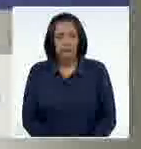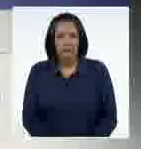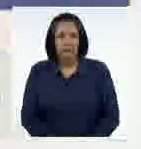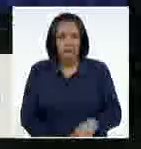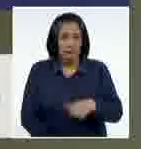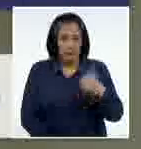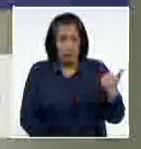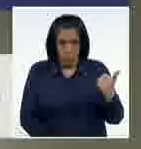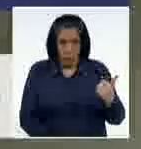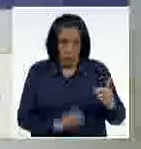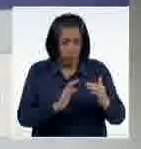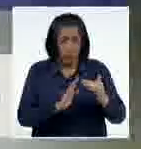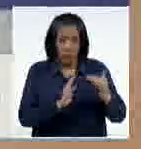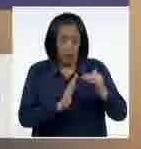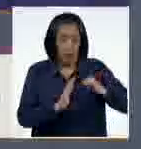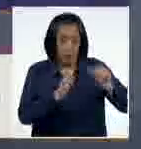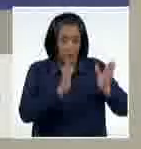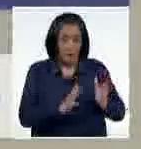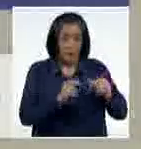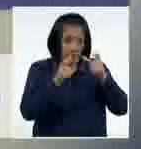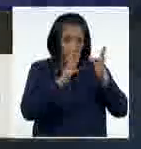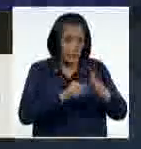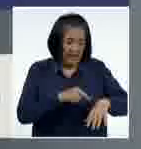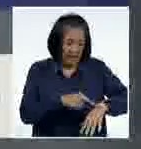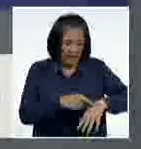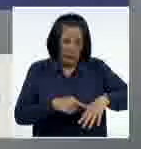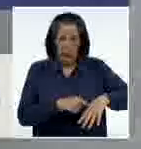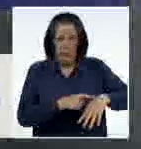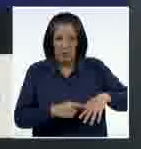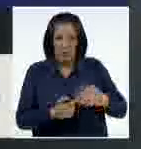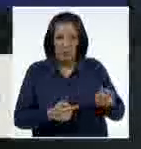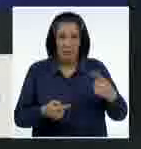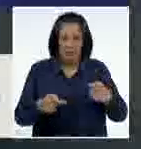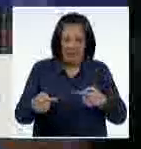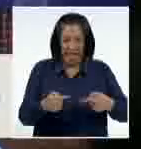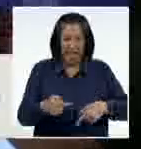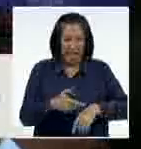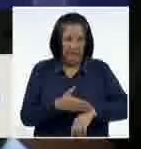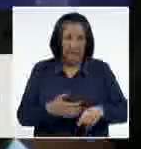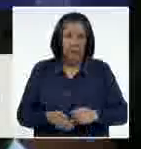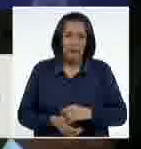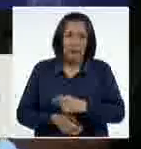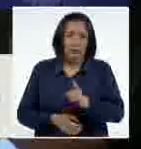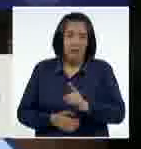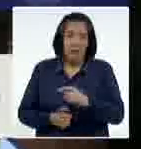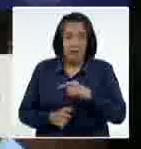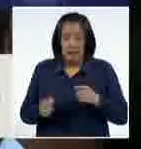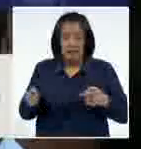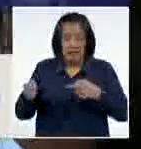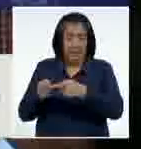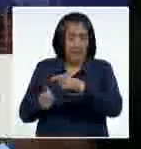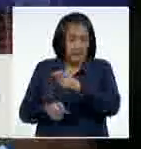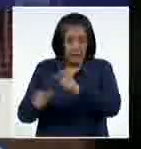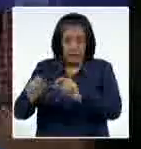Otro sereno también resultó con un corte en la mano en medio de los enfrentamientos. Nos han esperado en la esquina